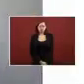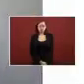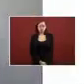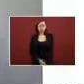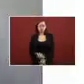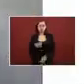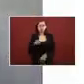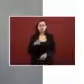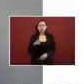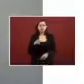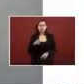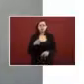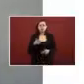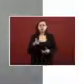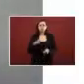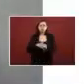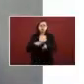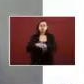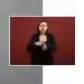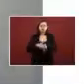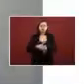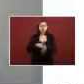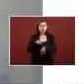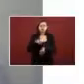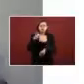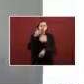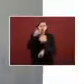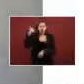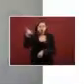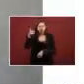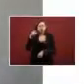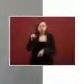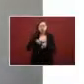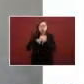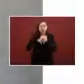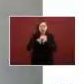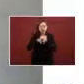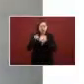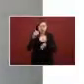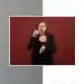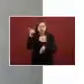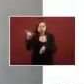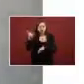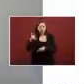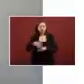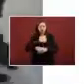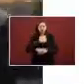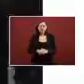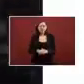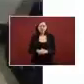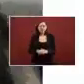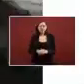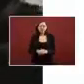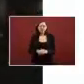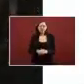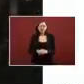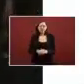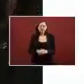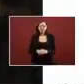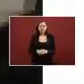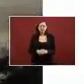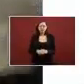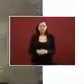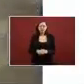Ahí es donde está haciendo la llamada. ¿Cuánto tienes gente adentro? No tengo. Son mis hijas. Diles que paren todo. Ya. Un poquito